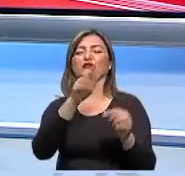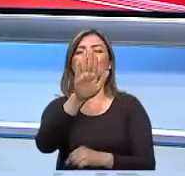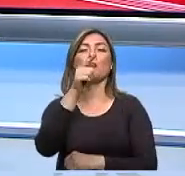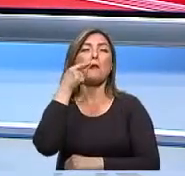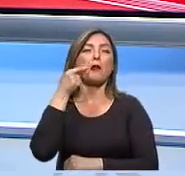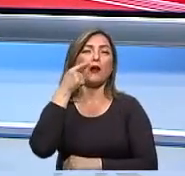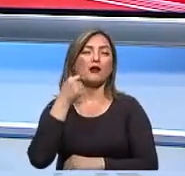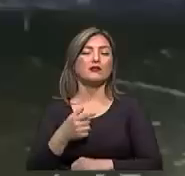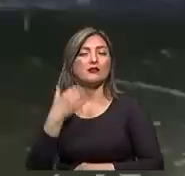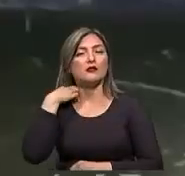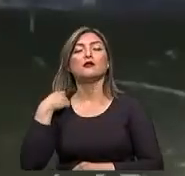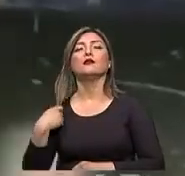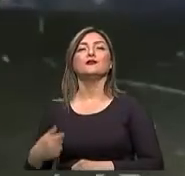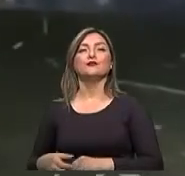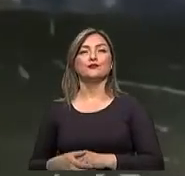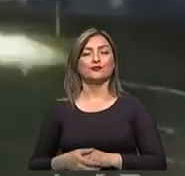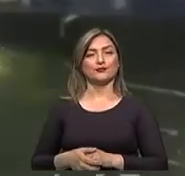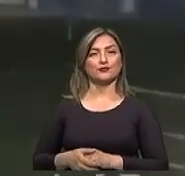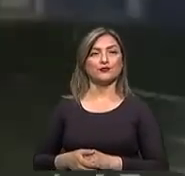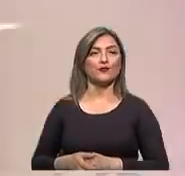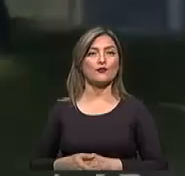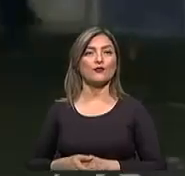el padre de la menor.